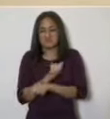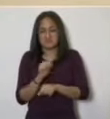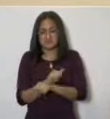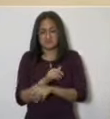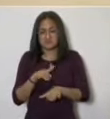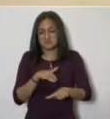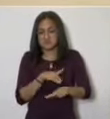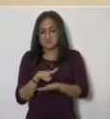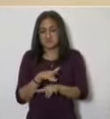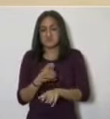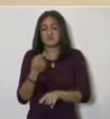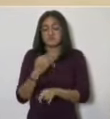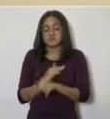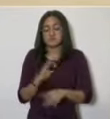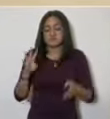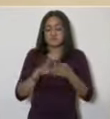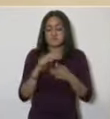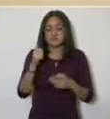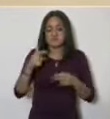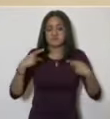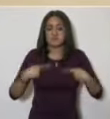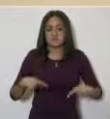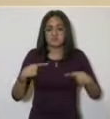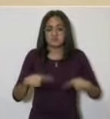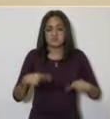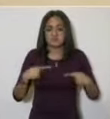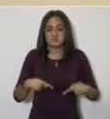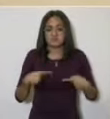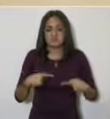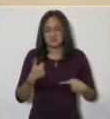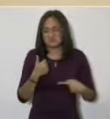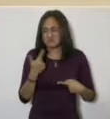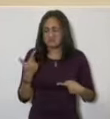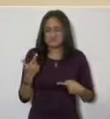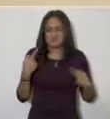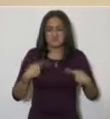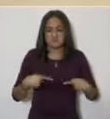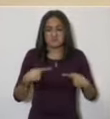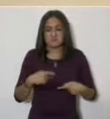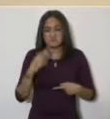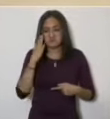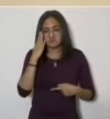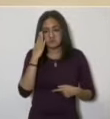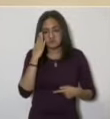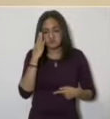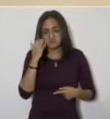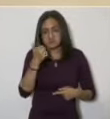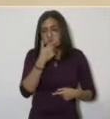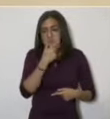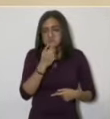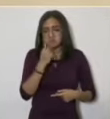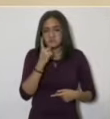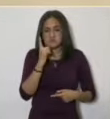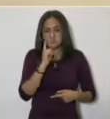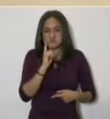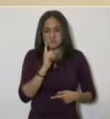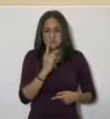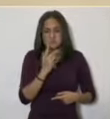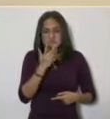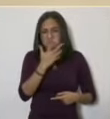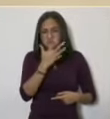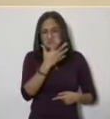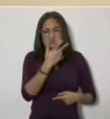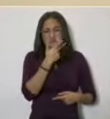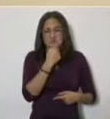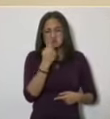están detenidos 6 personas seis o siete seis hombres y una mujer o cinco hombres y una